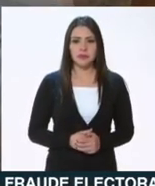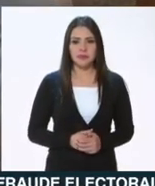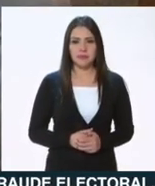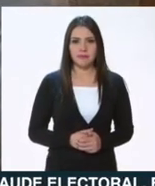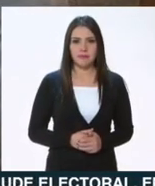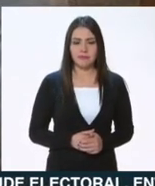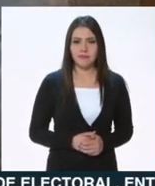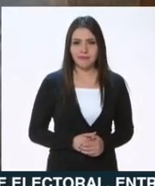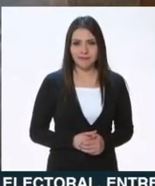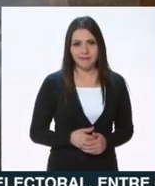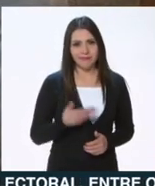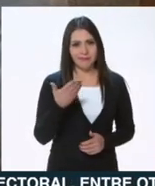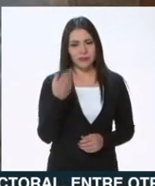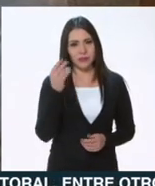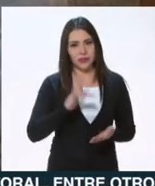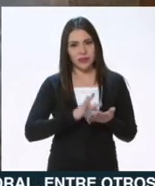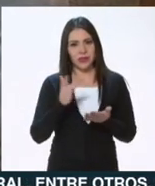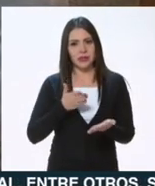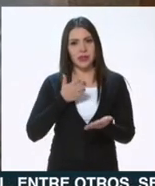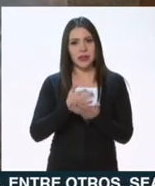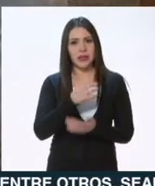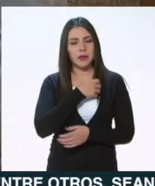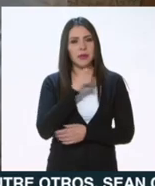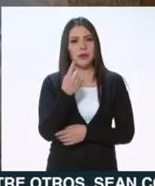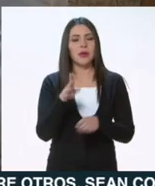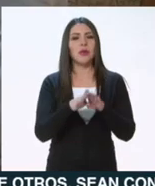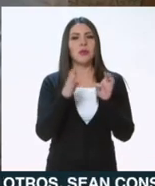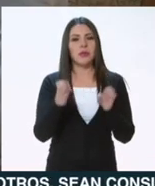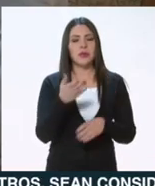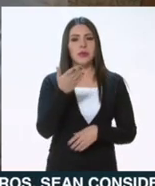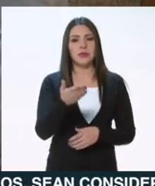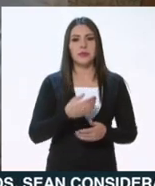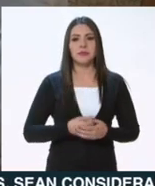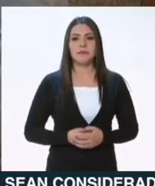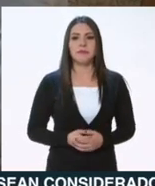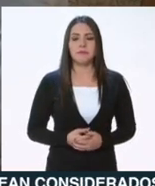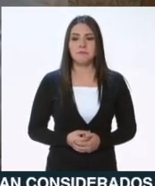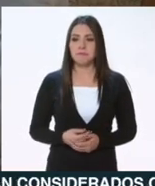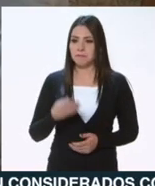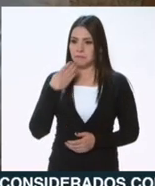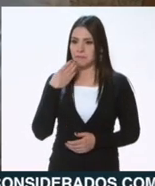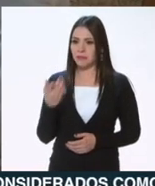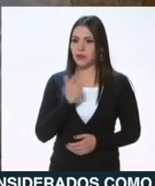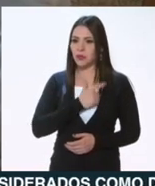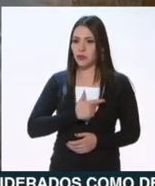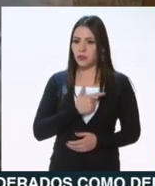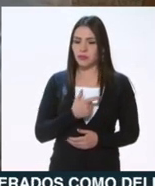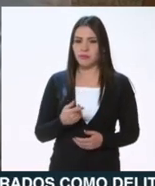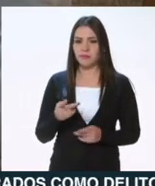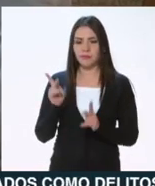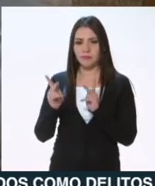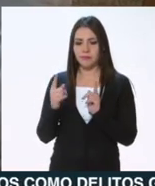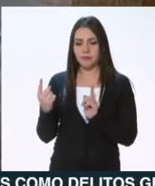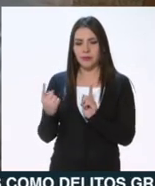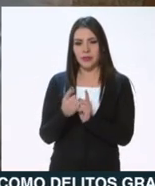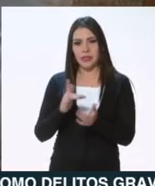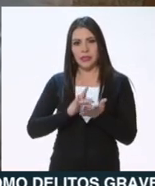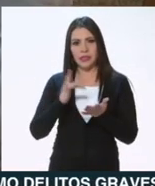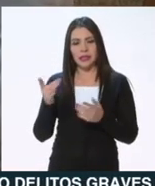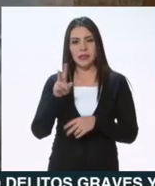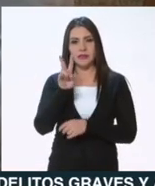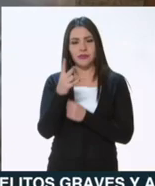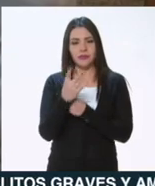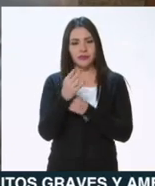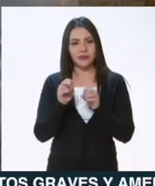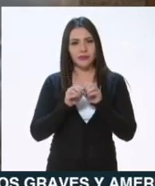Isabel, muchas gracias por recibir a Capital 21. ¿Cómo está usted el día de hoy? Bien, Juan, con mucho gusto de estar contigo y gracias por el espacio. Muchas